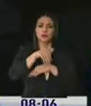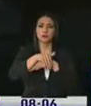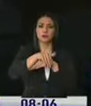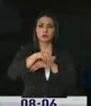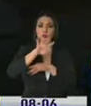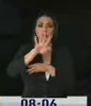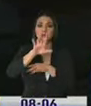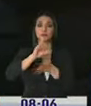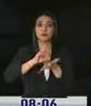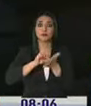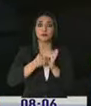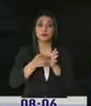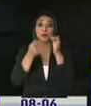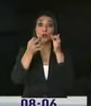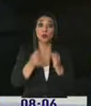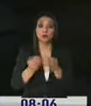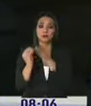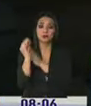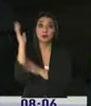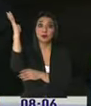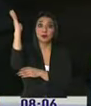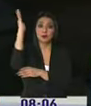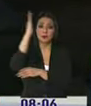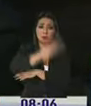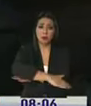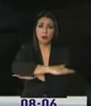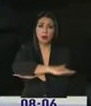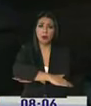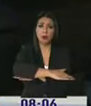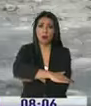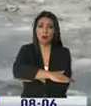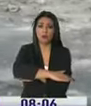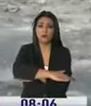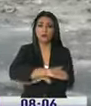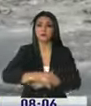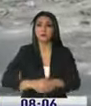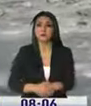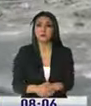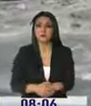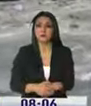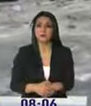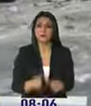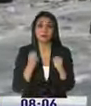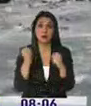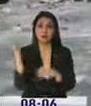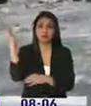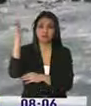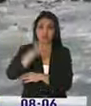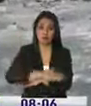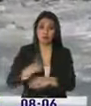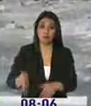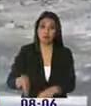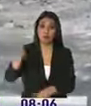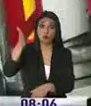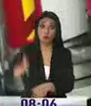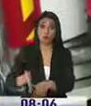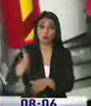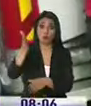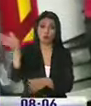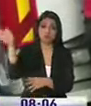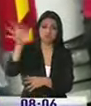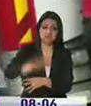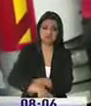4:45 se cayó un árbol súbitamente sobre un muro. La fuerte caída provocó que el muro se desplome,